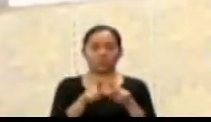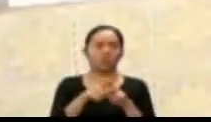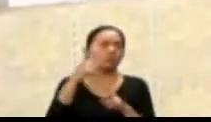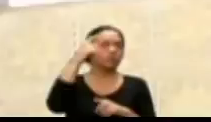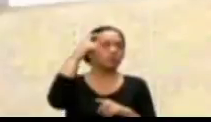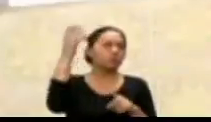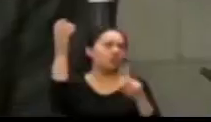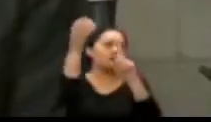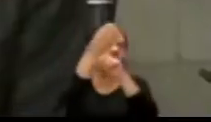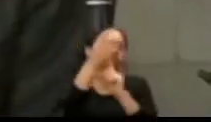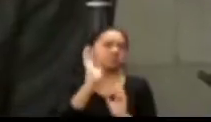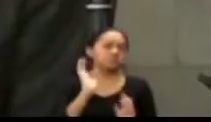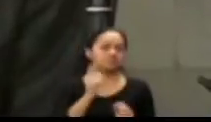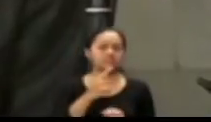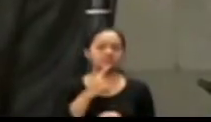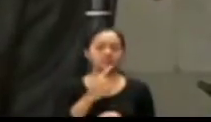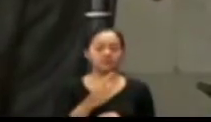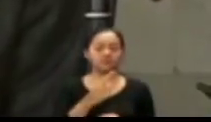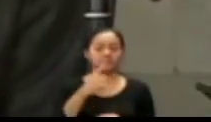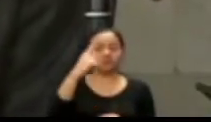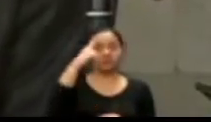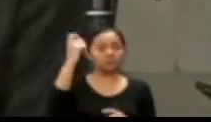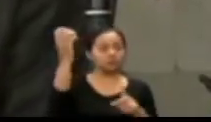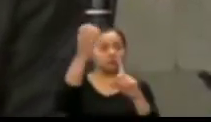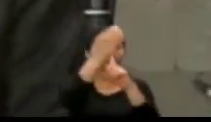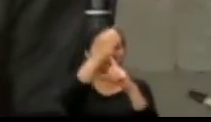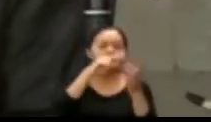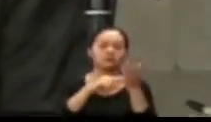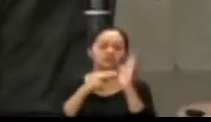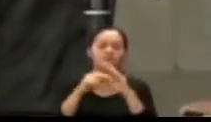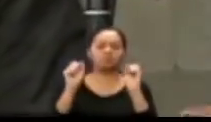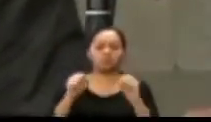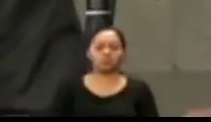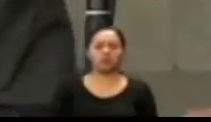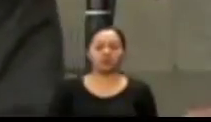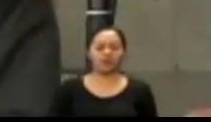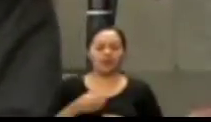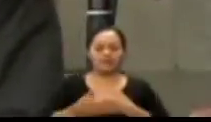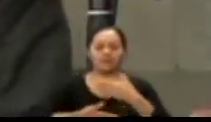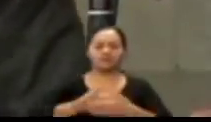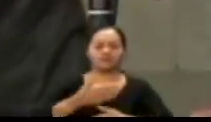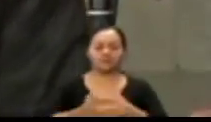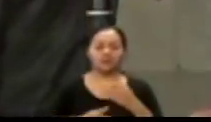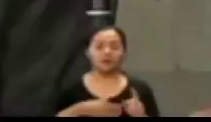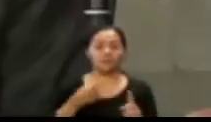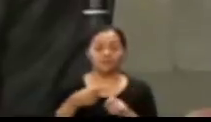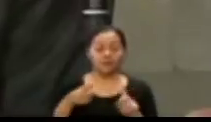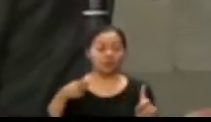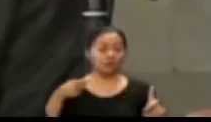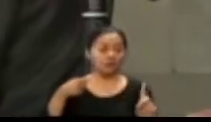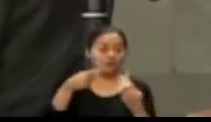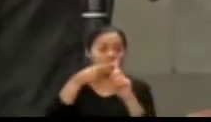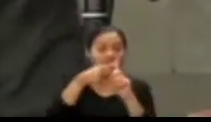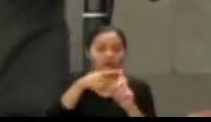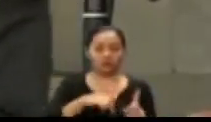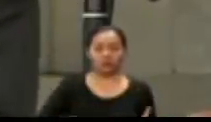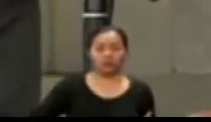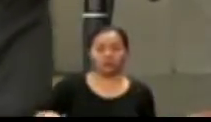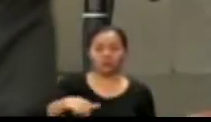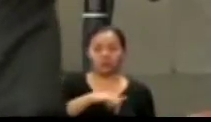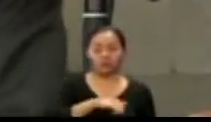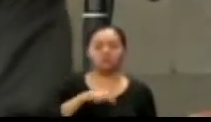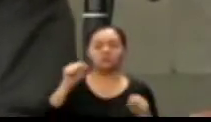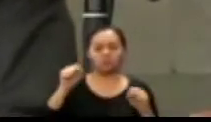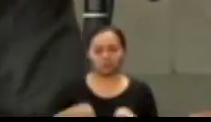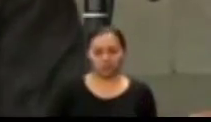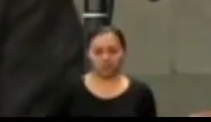Galeano decía que las utopías permiten caminar, pero va a ser la democracia directa la mejor forma para